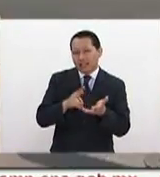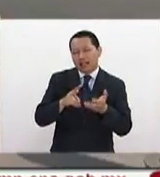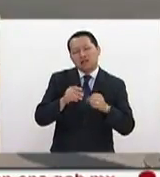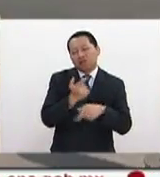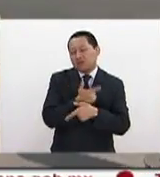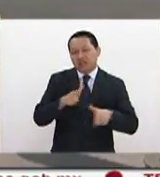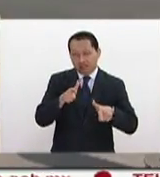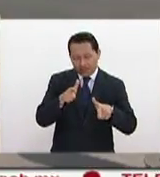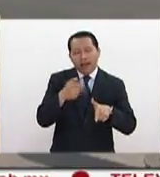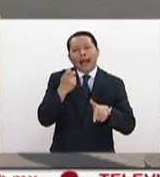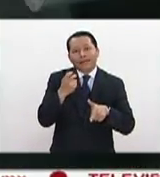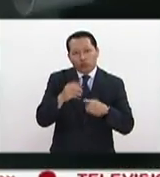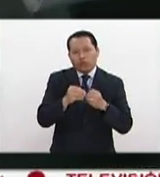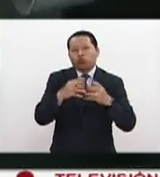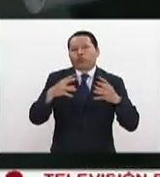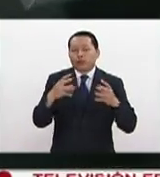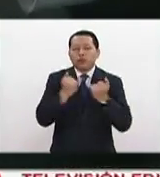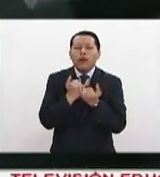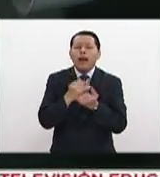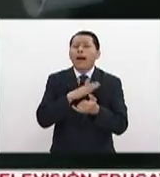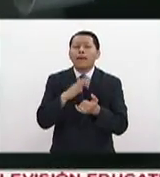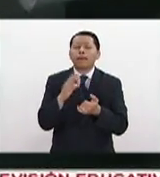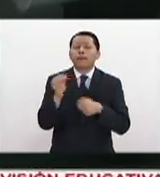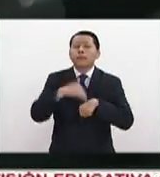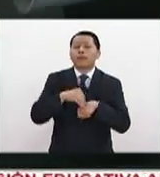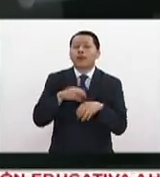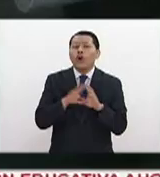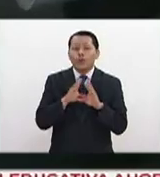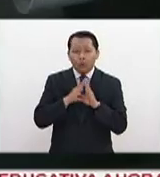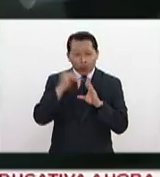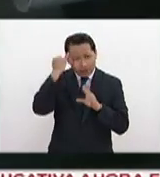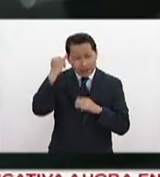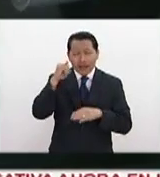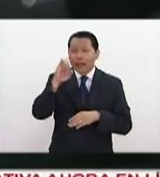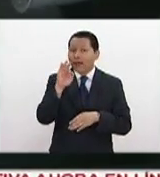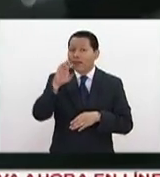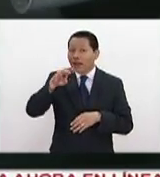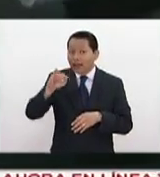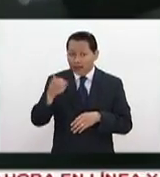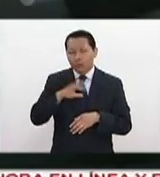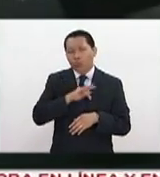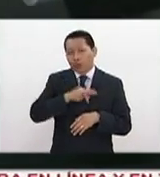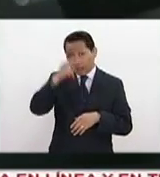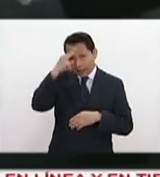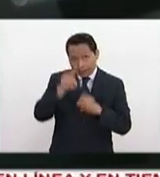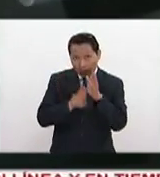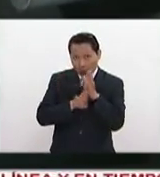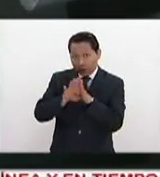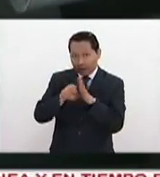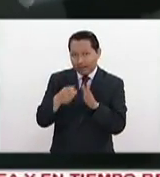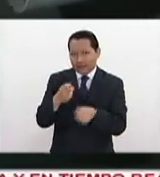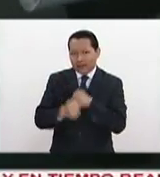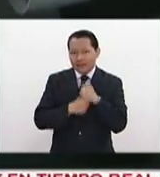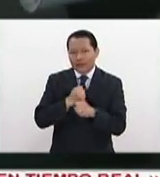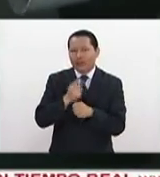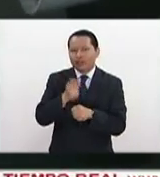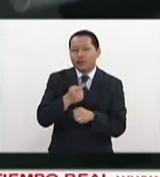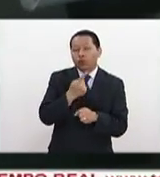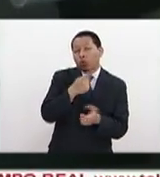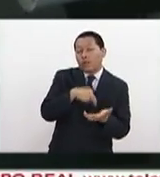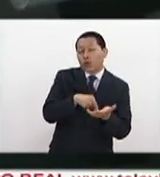país. A esto se suma el aumento en las expectativas del FMI del crecimiento de México para este año, que pasó